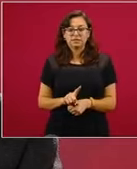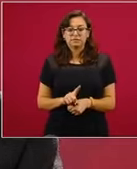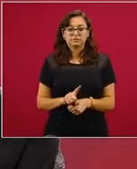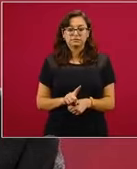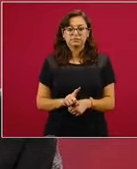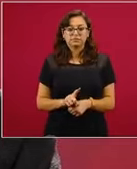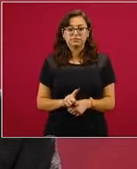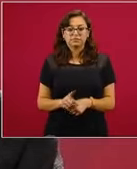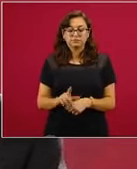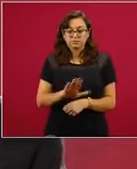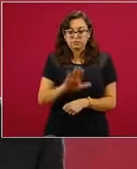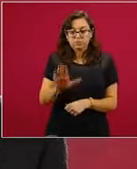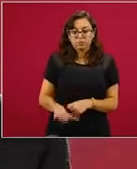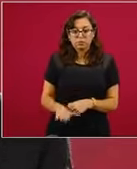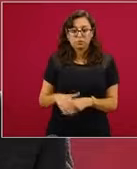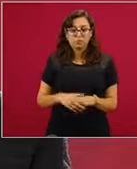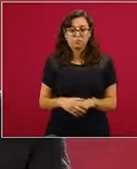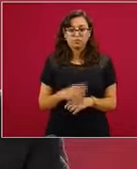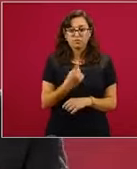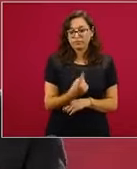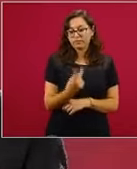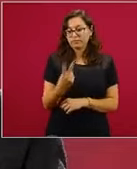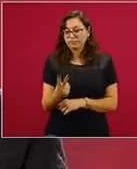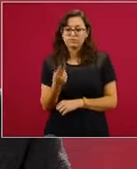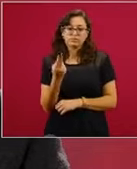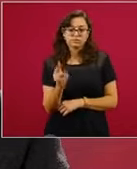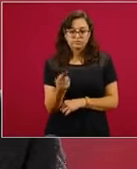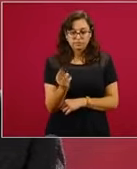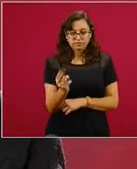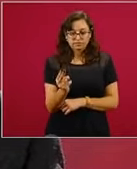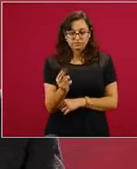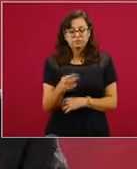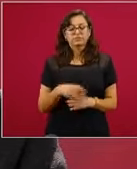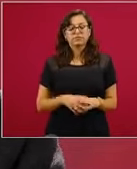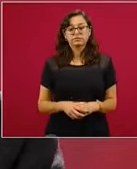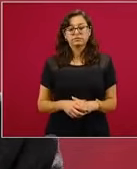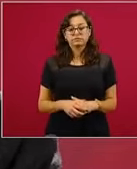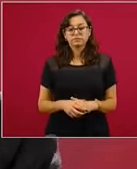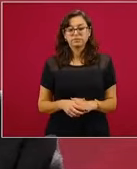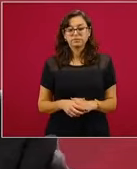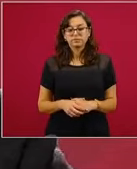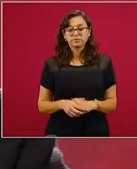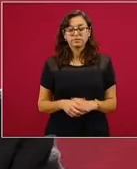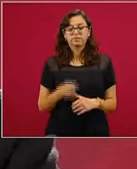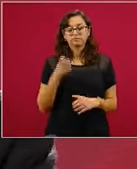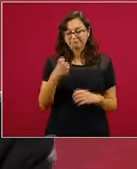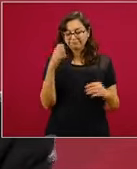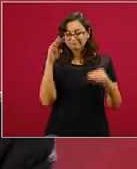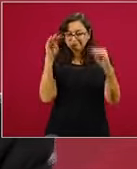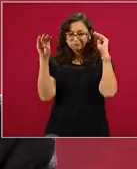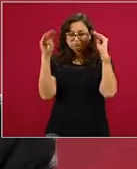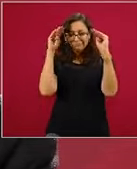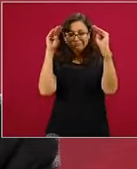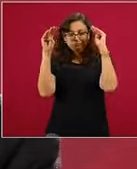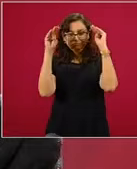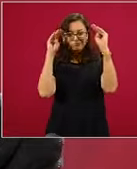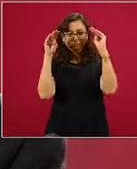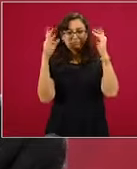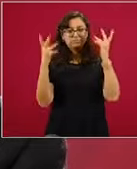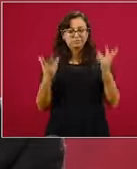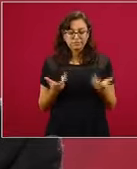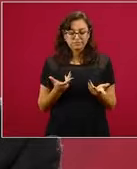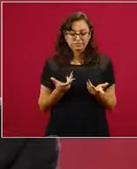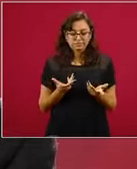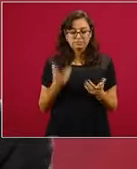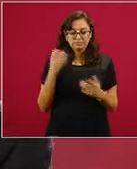como los días de muertos, el día 1 y el día 2 de noviembre. Esto ha sido motivo de reflexión también, como nos